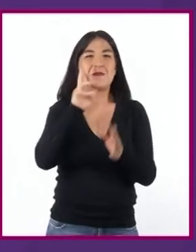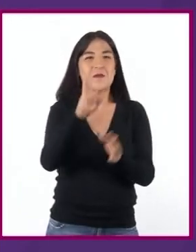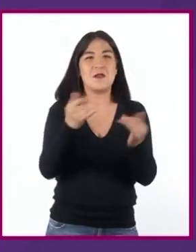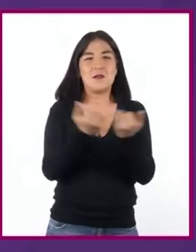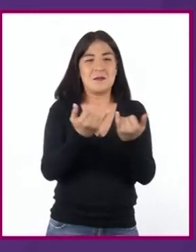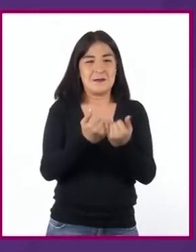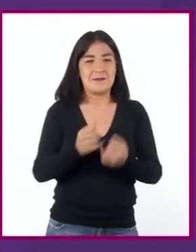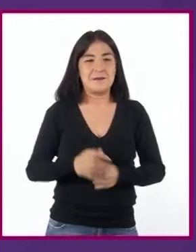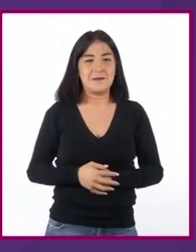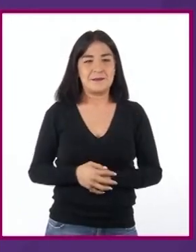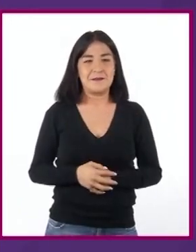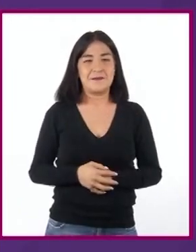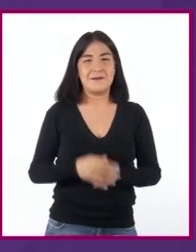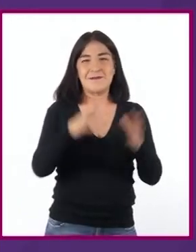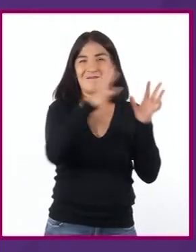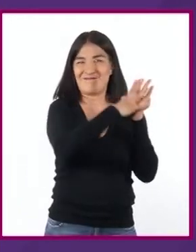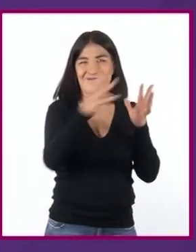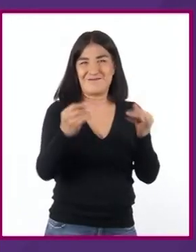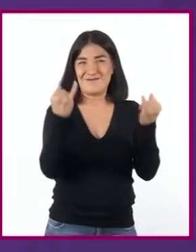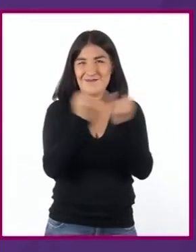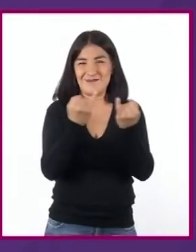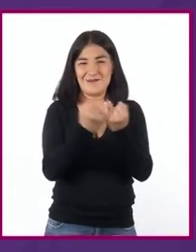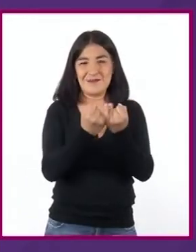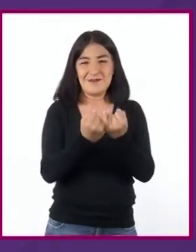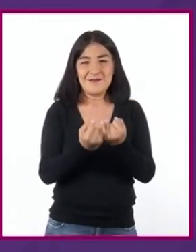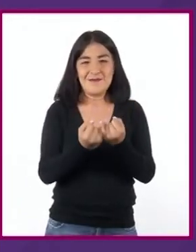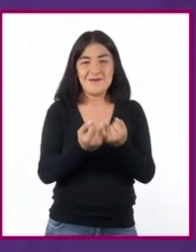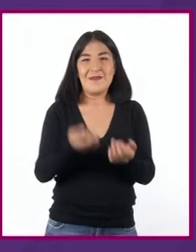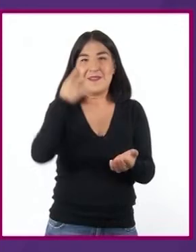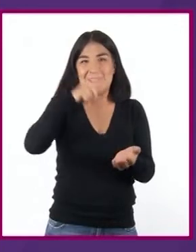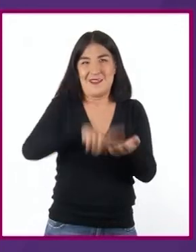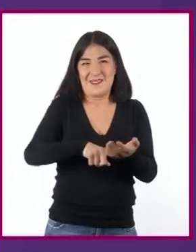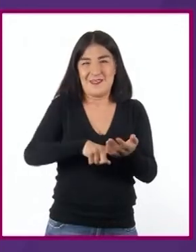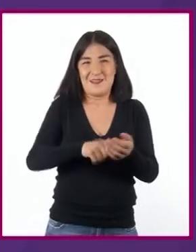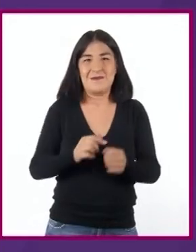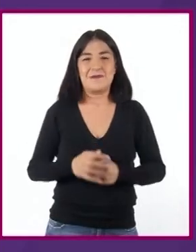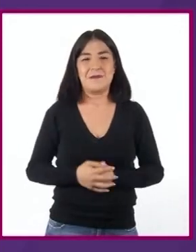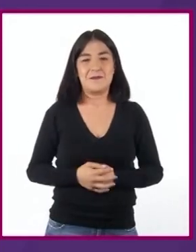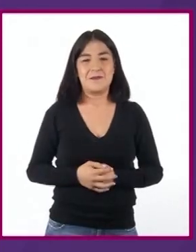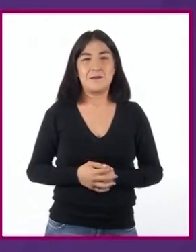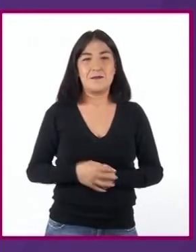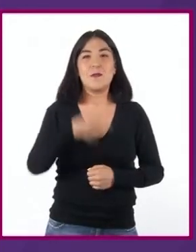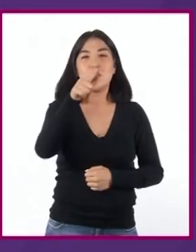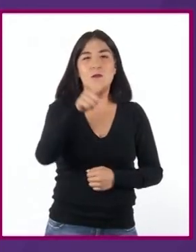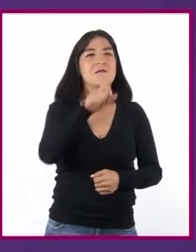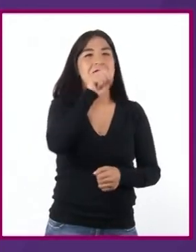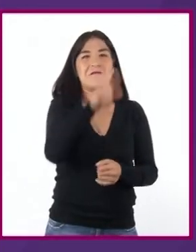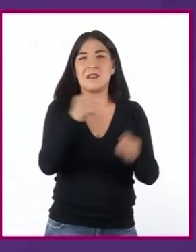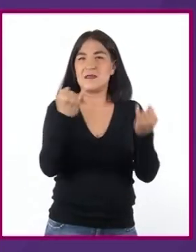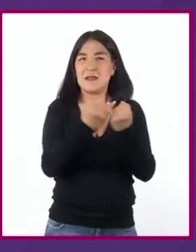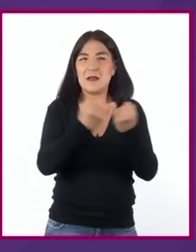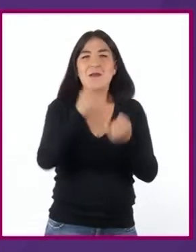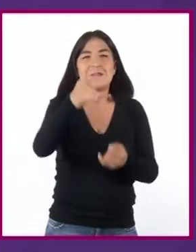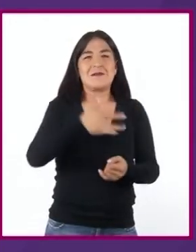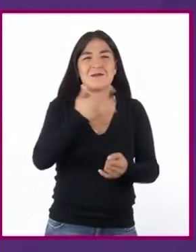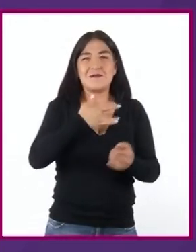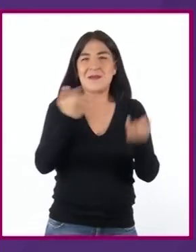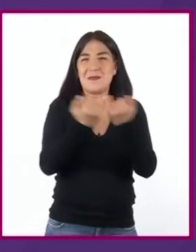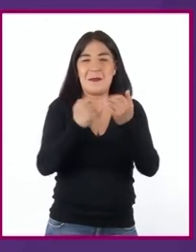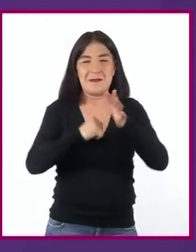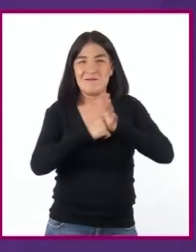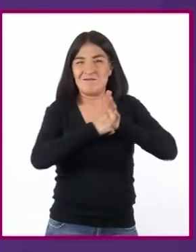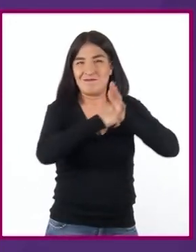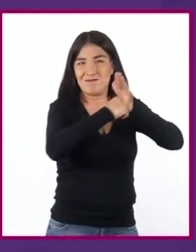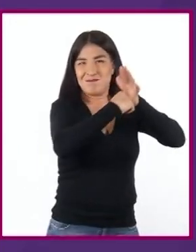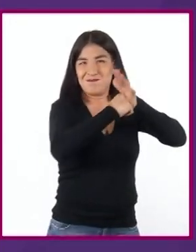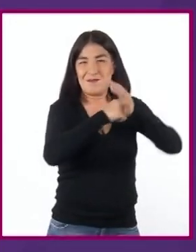los omóplatos hacia adentro. Y mantienes la postura empujando firmemente